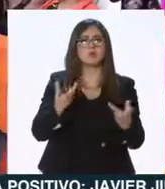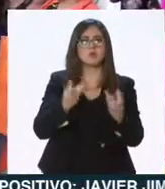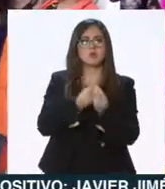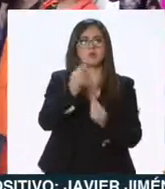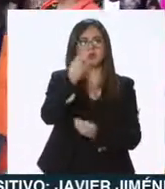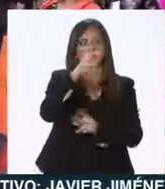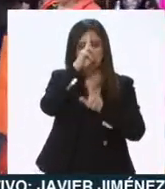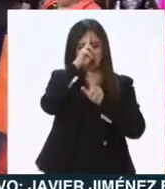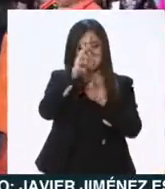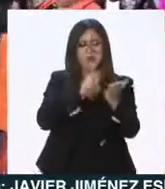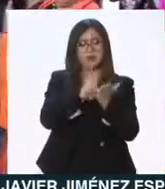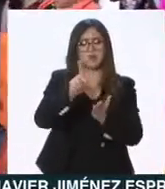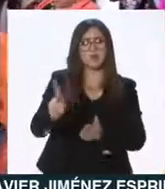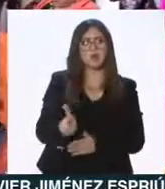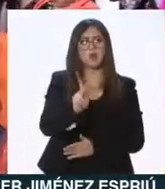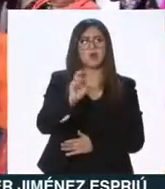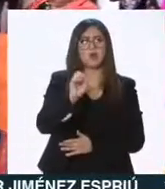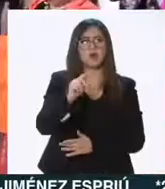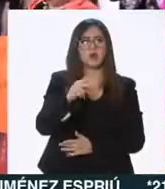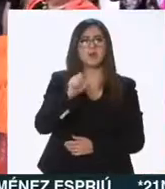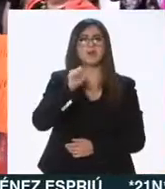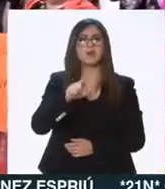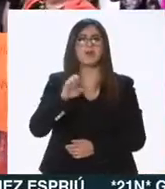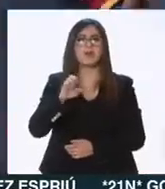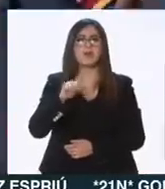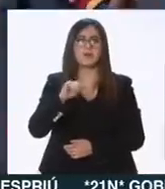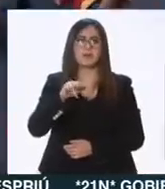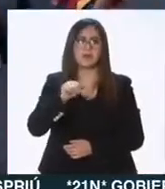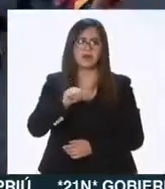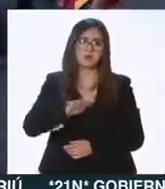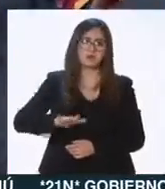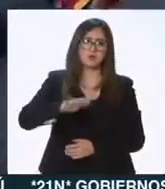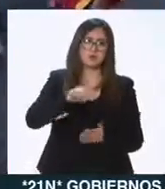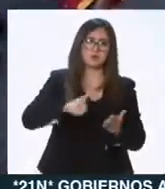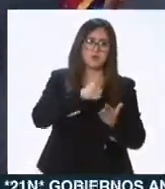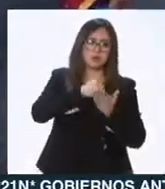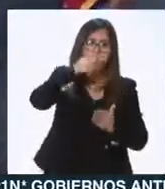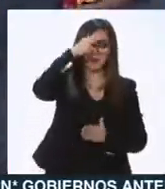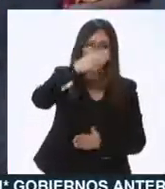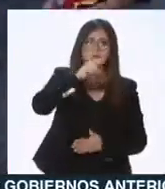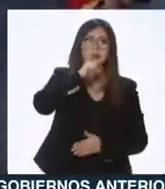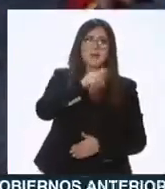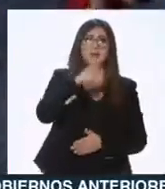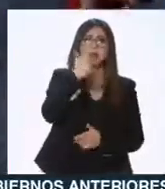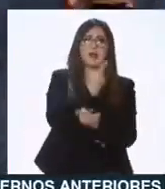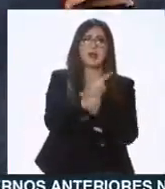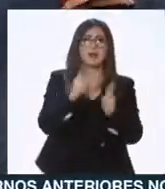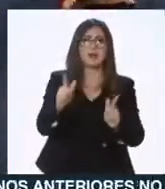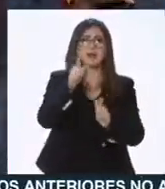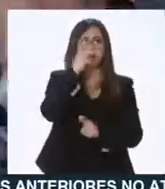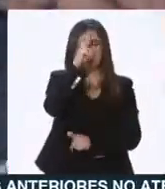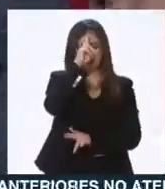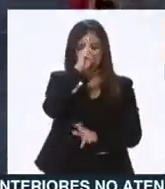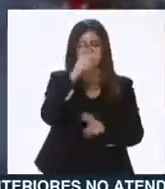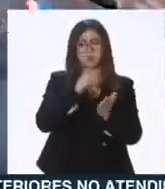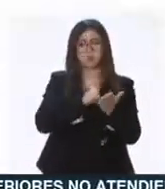diferentes pueblos originarios y etnias residentes en la capital del país y garantizar el libre ejercicio de sus derechos.